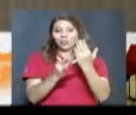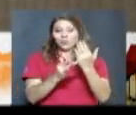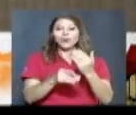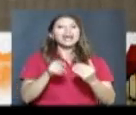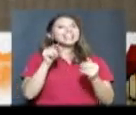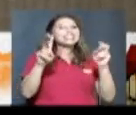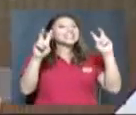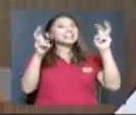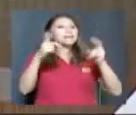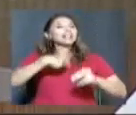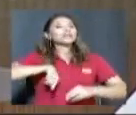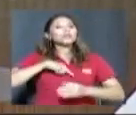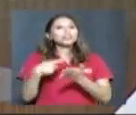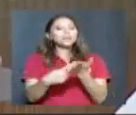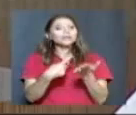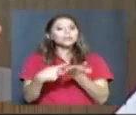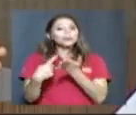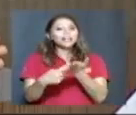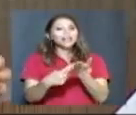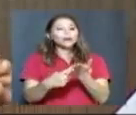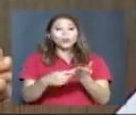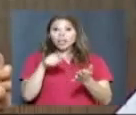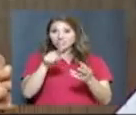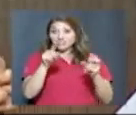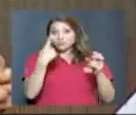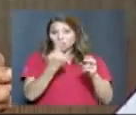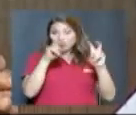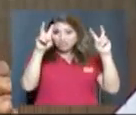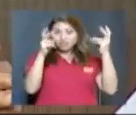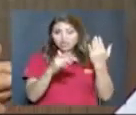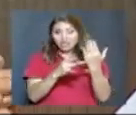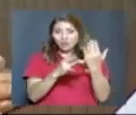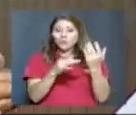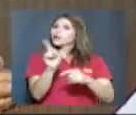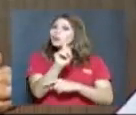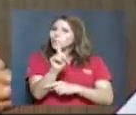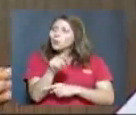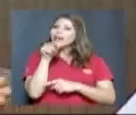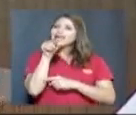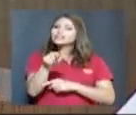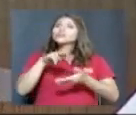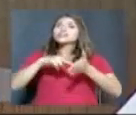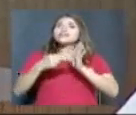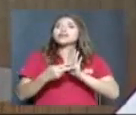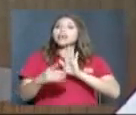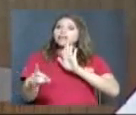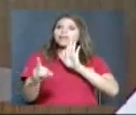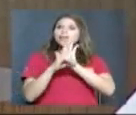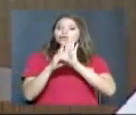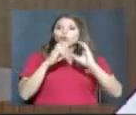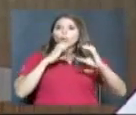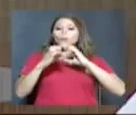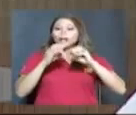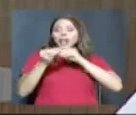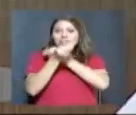estamos discutiendo. Es un tema que tiene que ver con los derechos a la comunicación de toda la población. Entonces yo